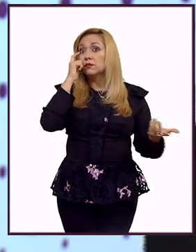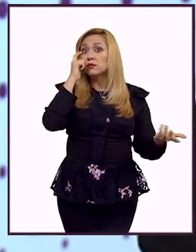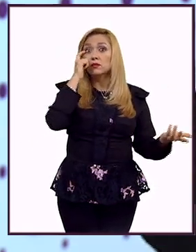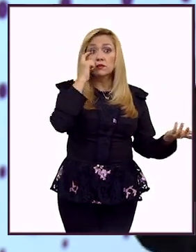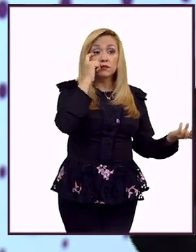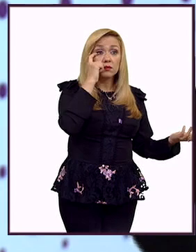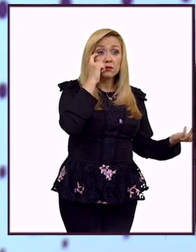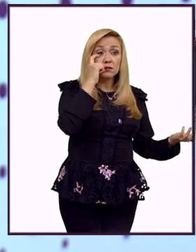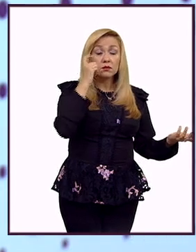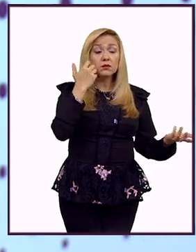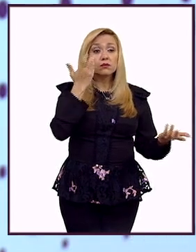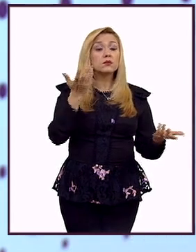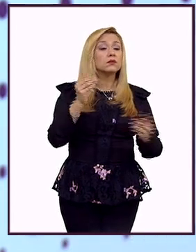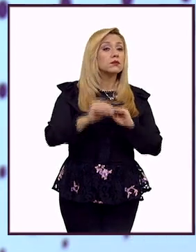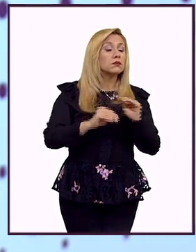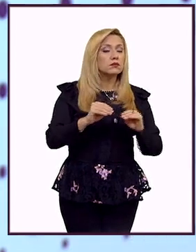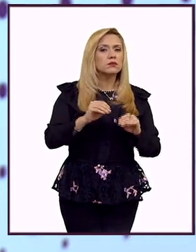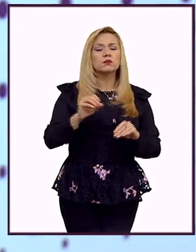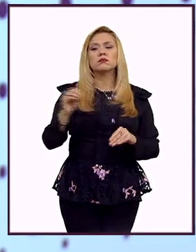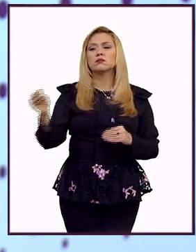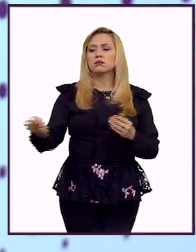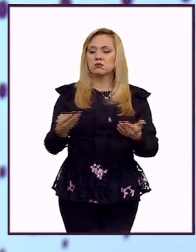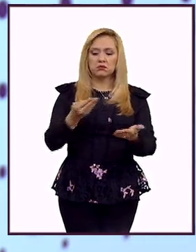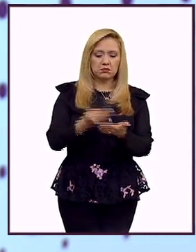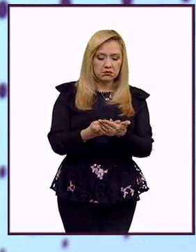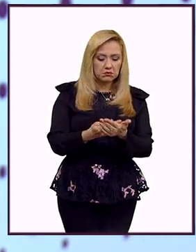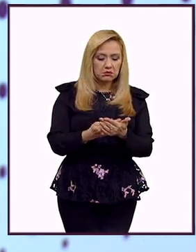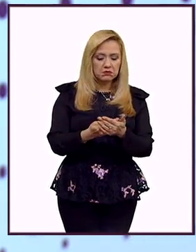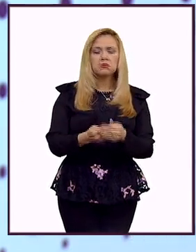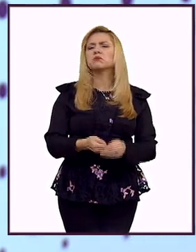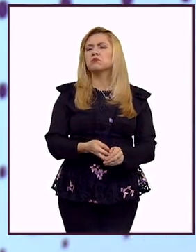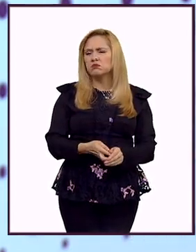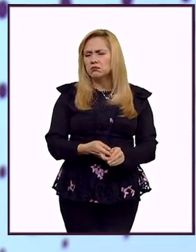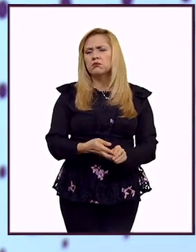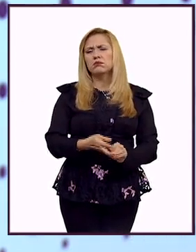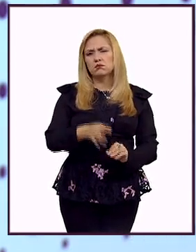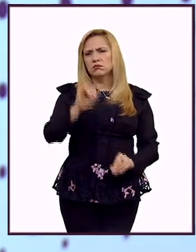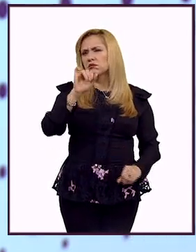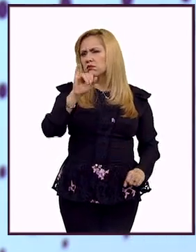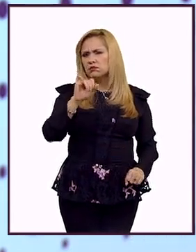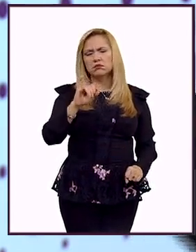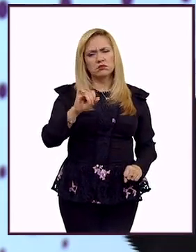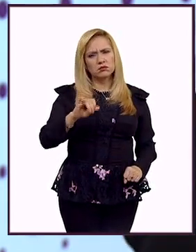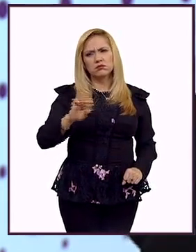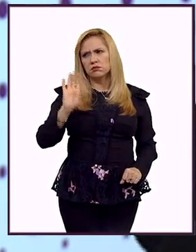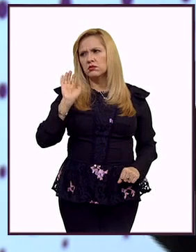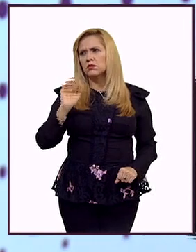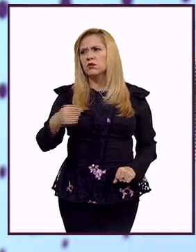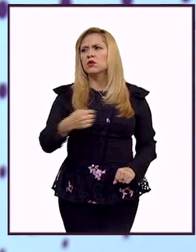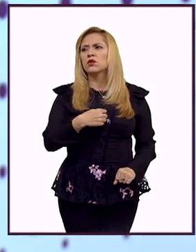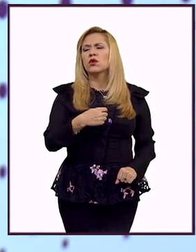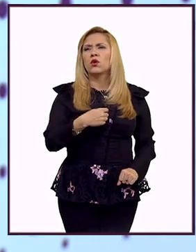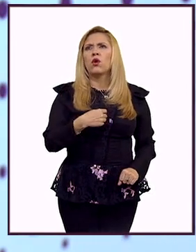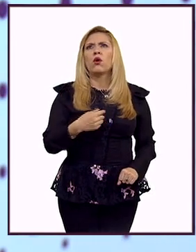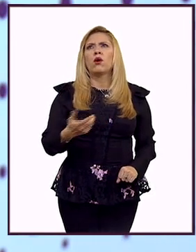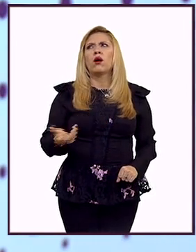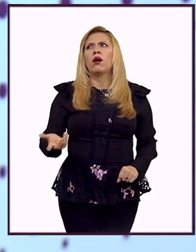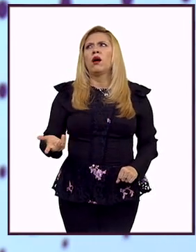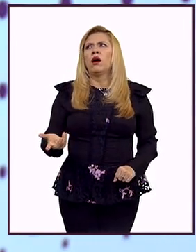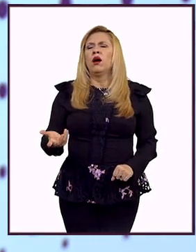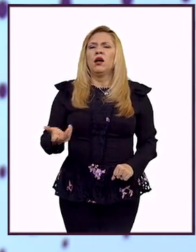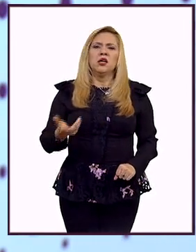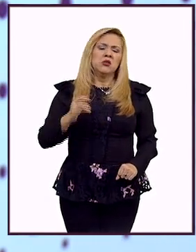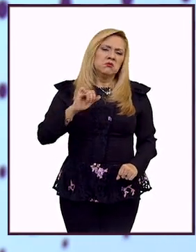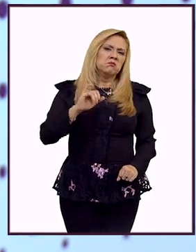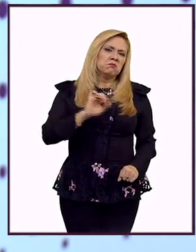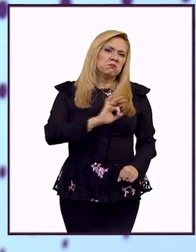territorio, de alguna manera pone su proyecto y está dispuesto a ceder, ¿no? Está dispuesto a decir, bueno, yo tengo la idea